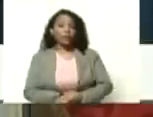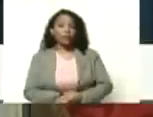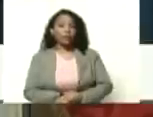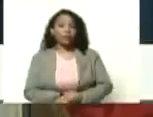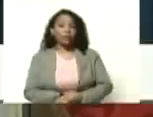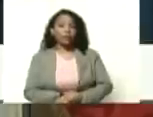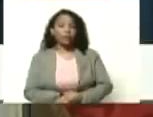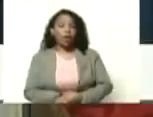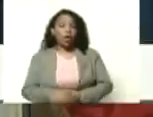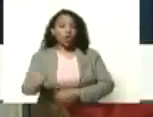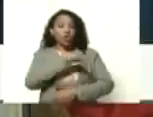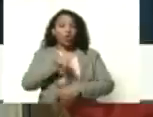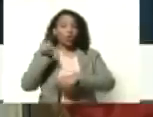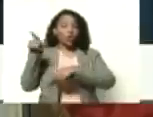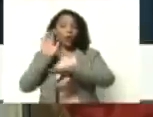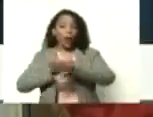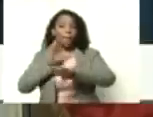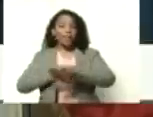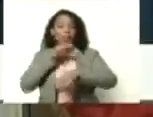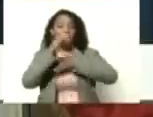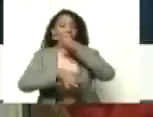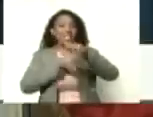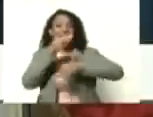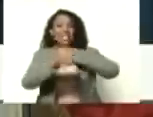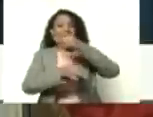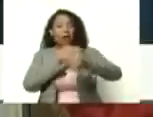todo esto que aquí hemos ido explicando